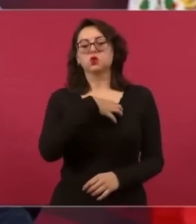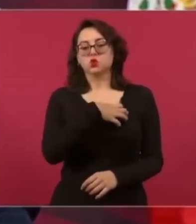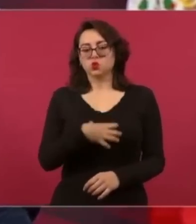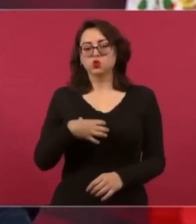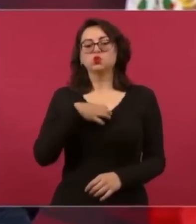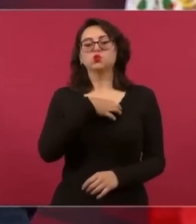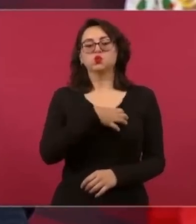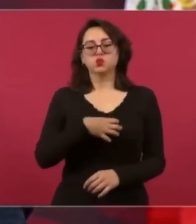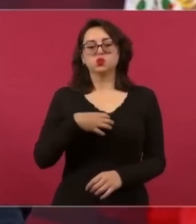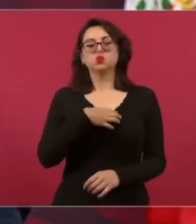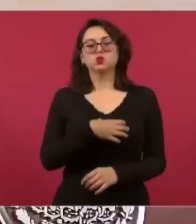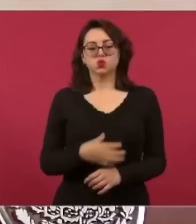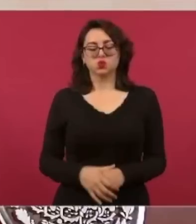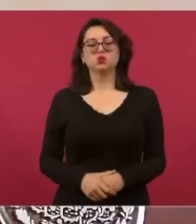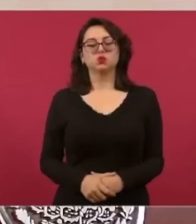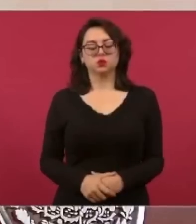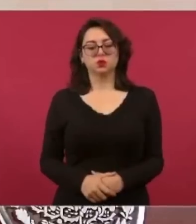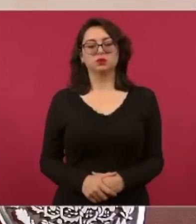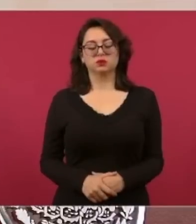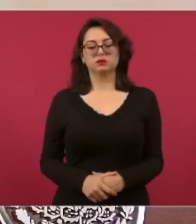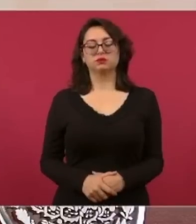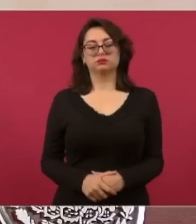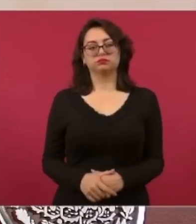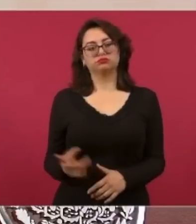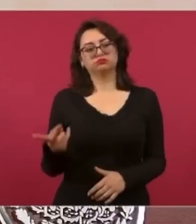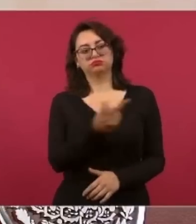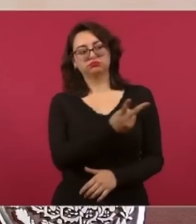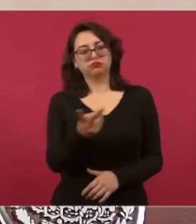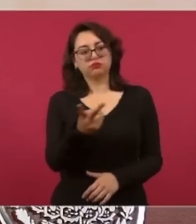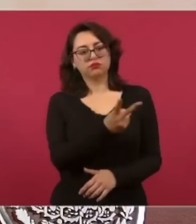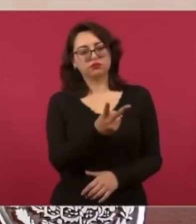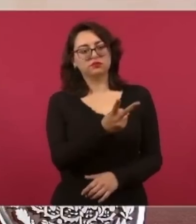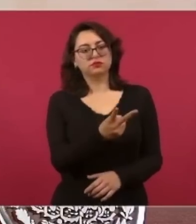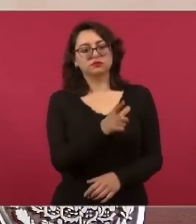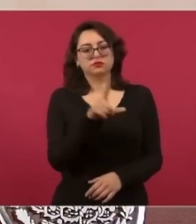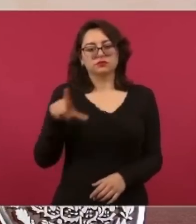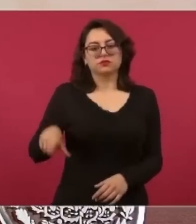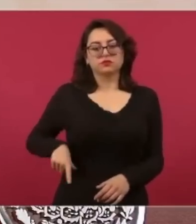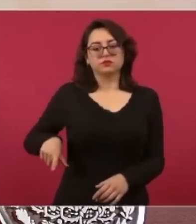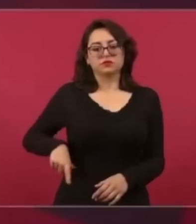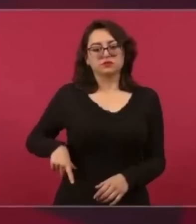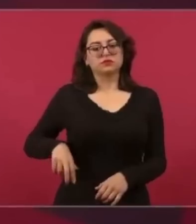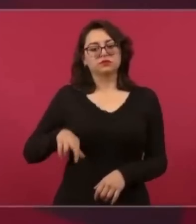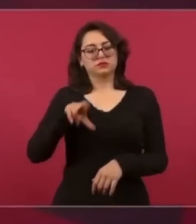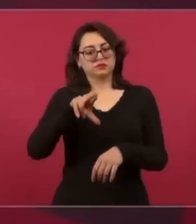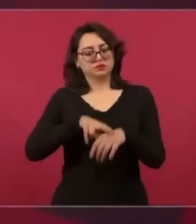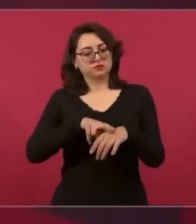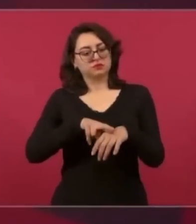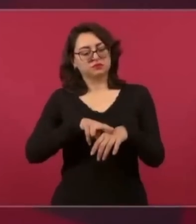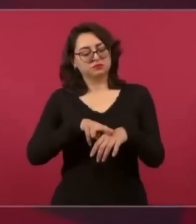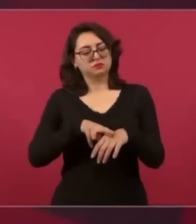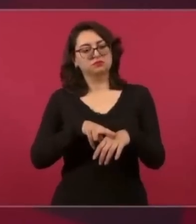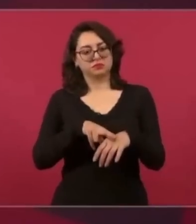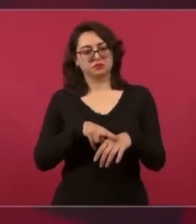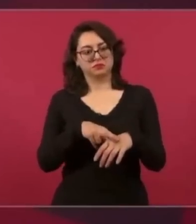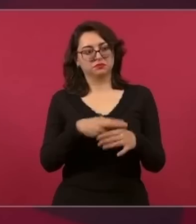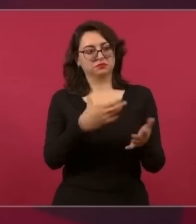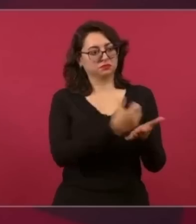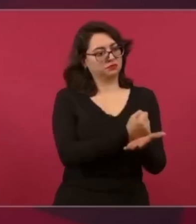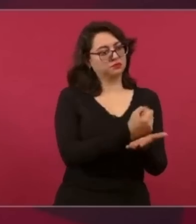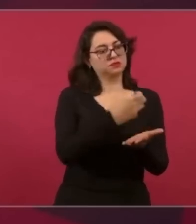y voy a hablar con los que triunfaron en su momento, voy a hablar con